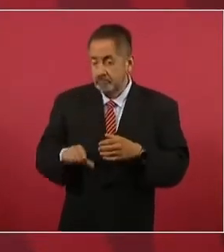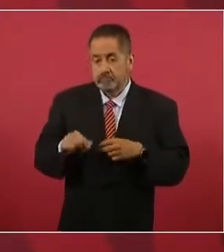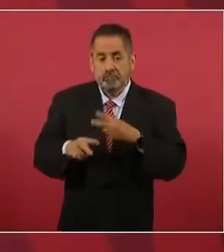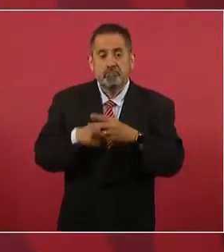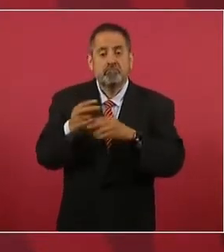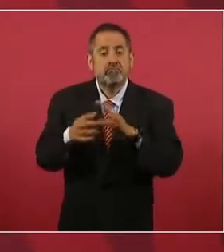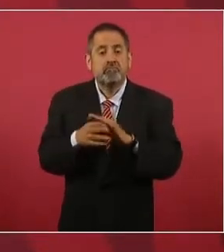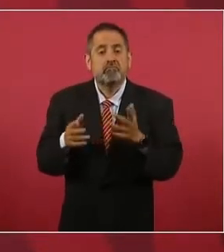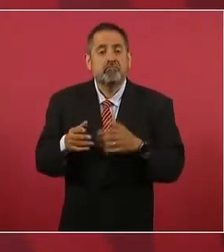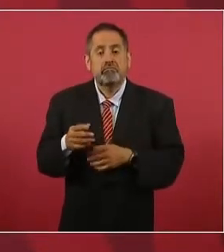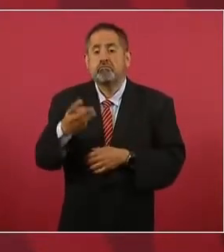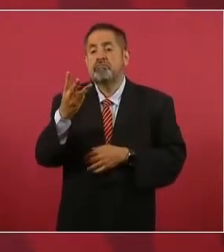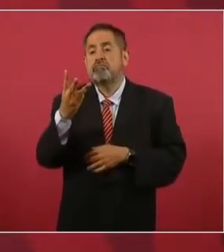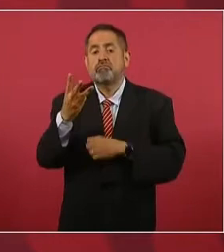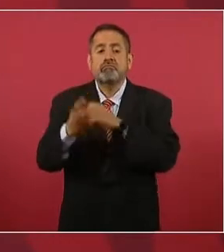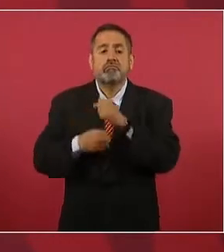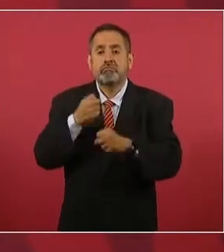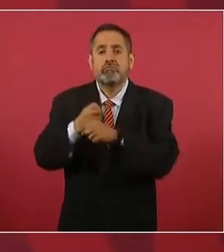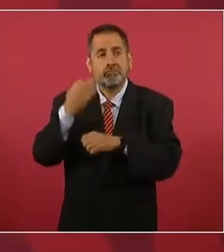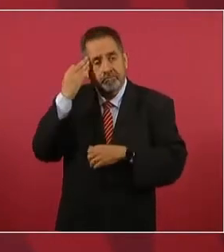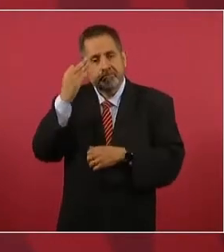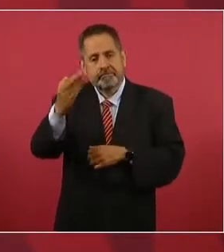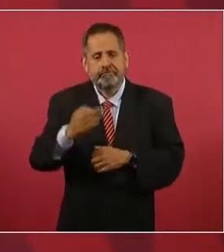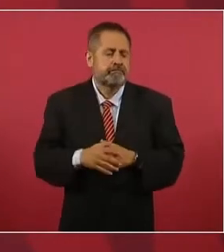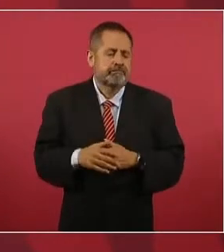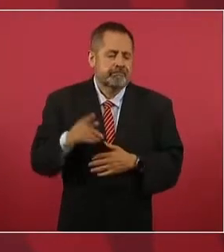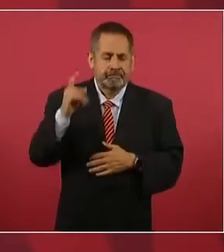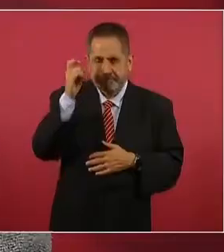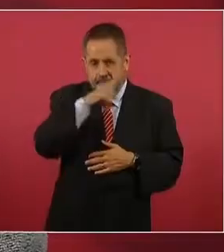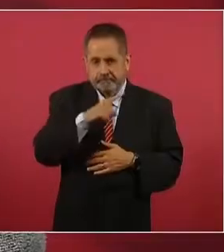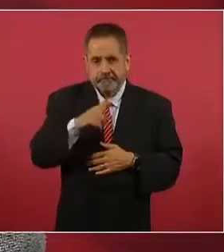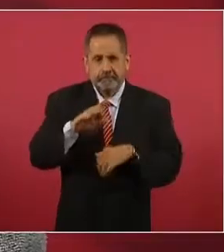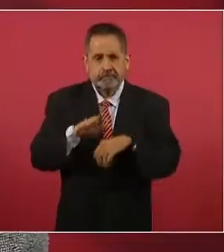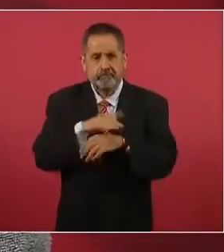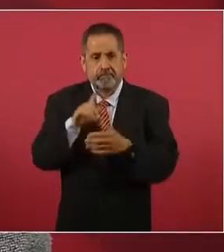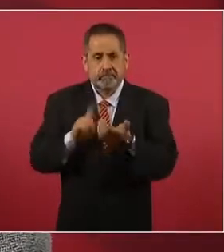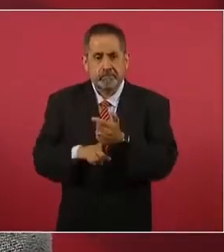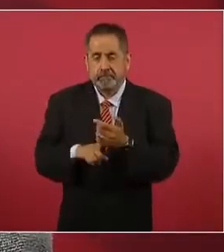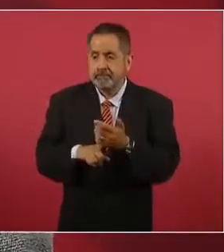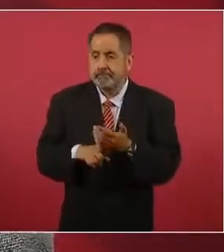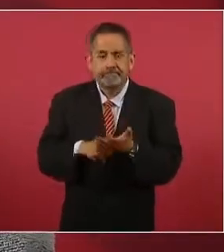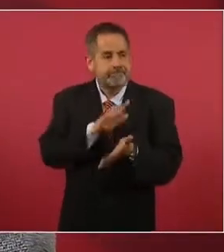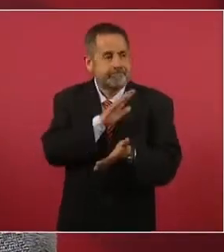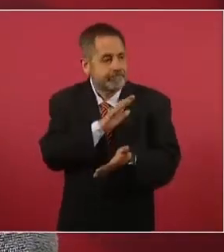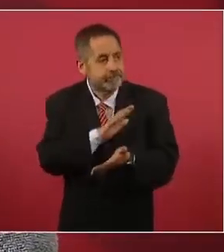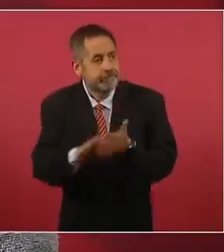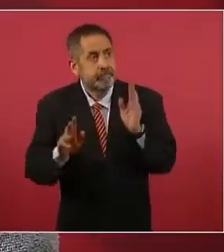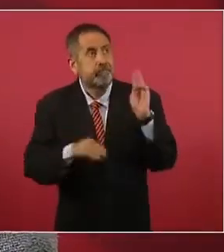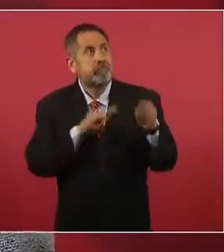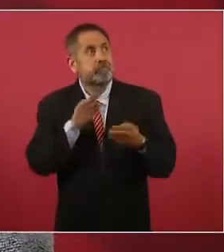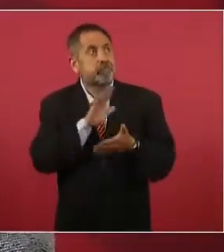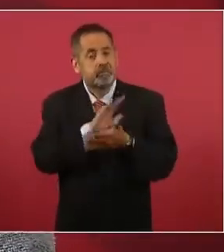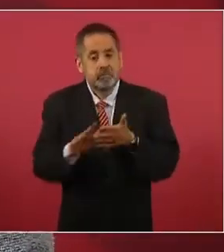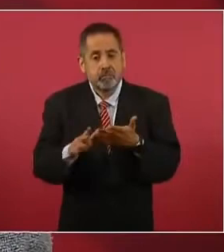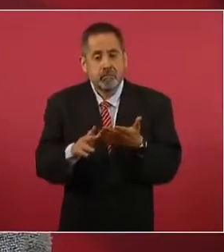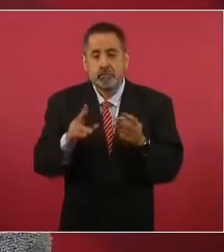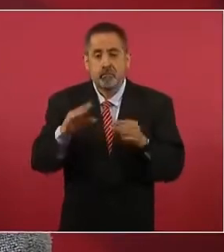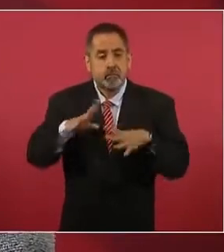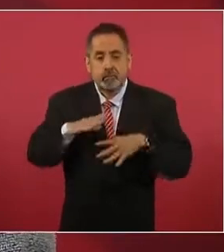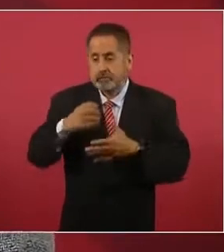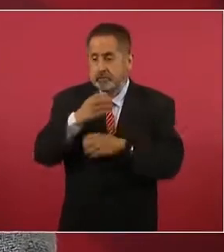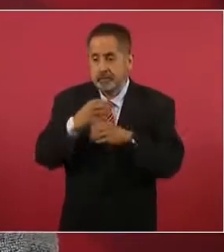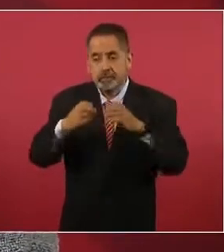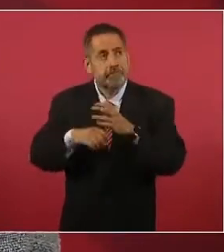dijera, tienen 3 años, sería muy difícil, porque hay un desabasto mundial de